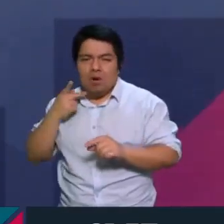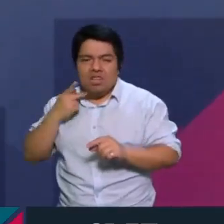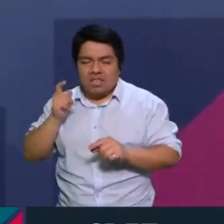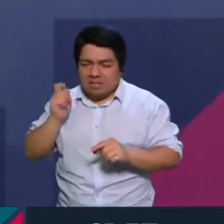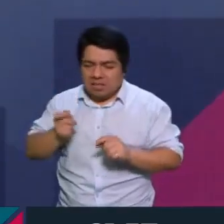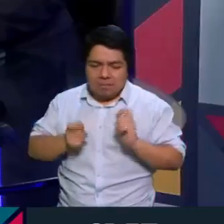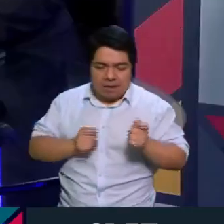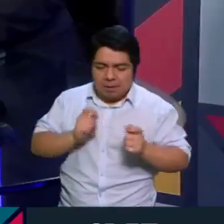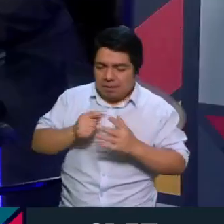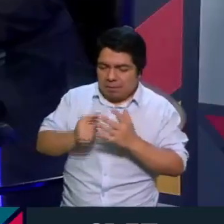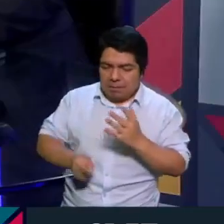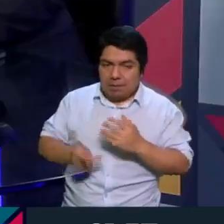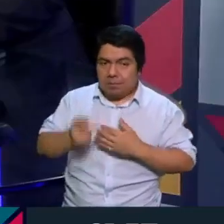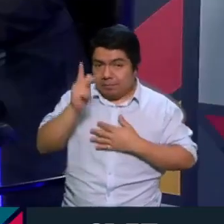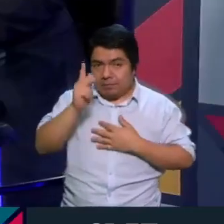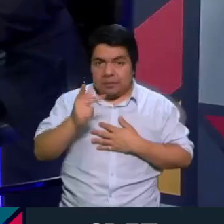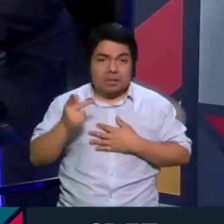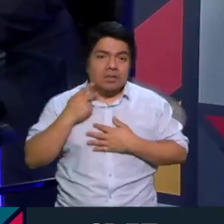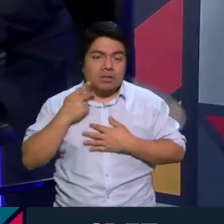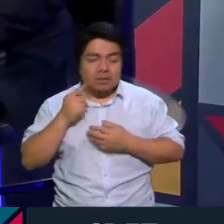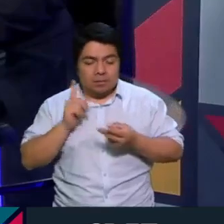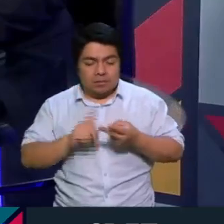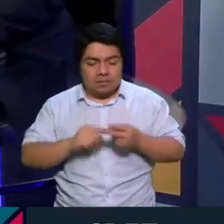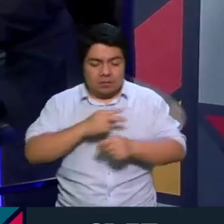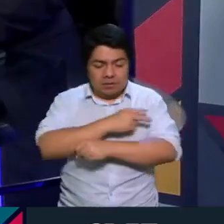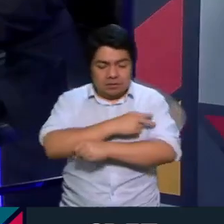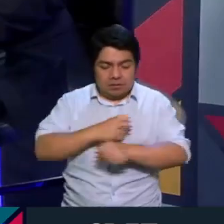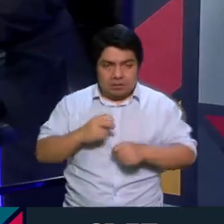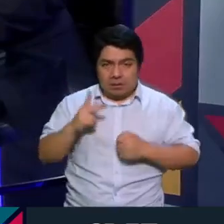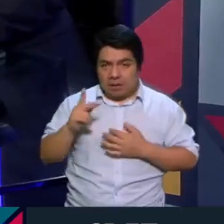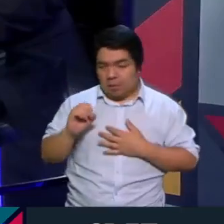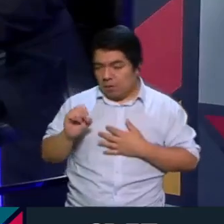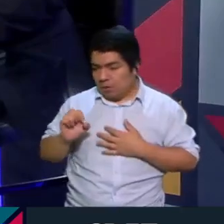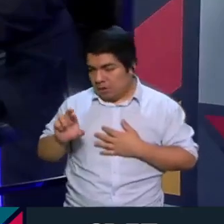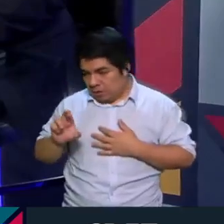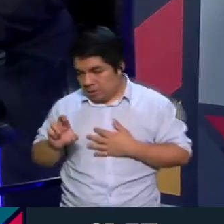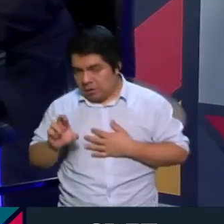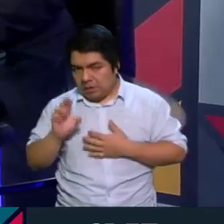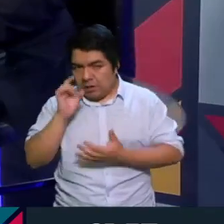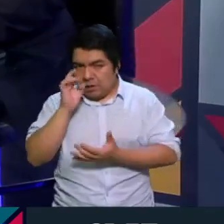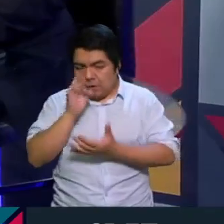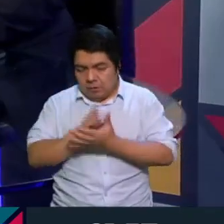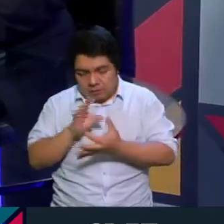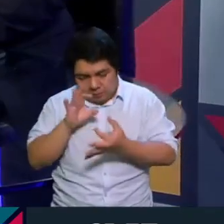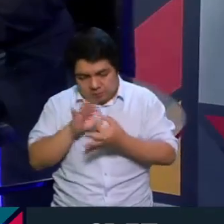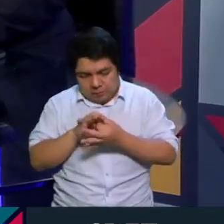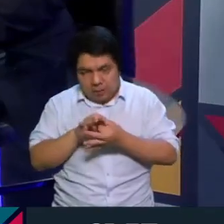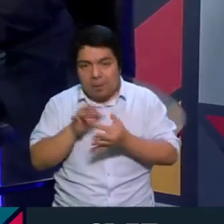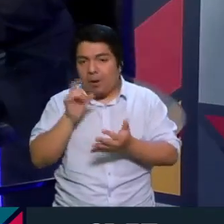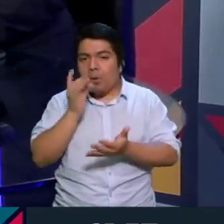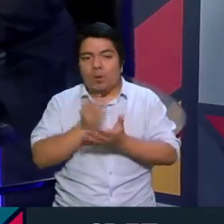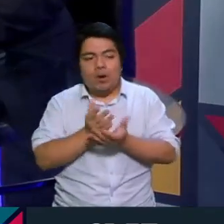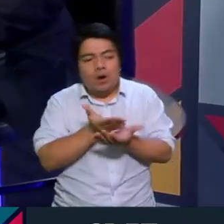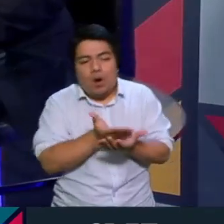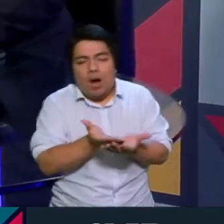pero sin duda la política y el poder tienen sentido solo si se sirve a los